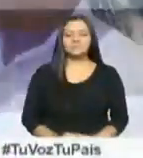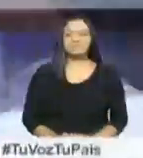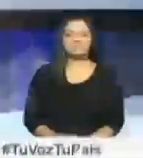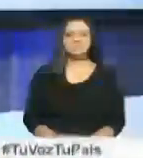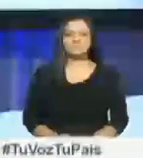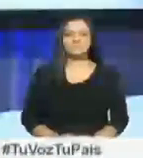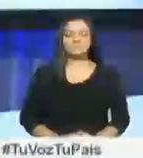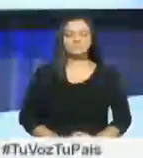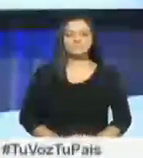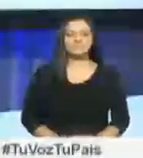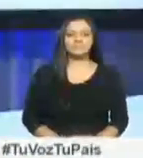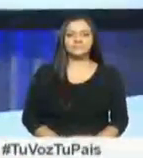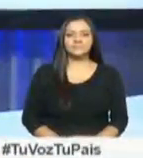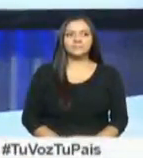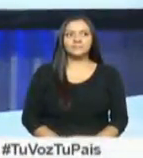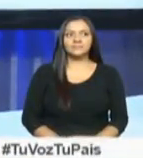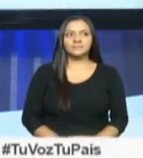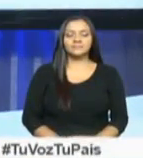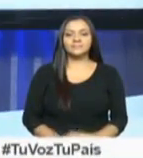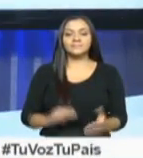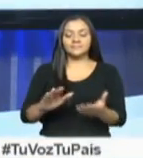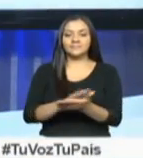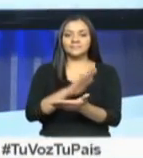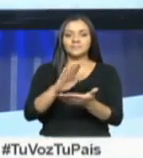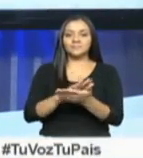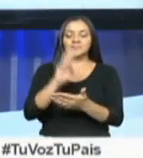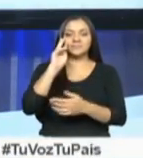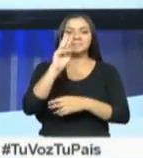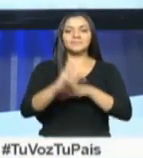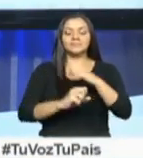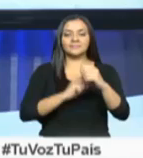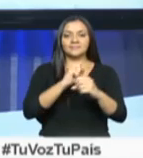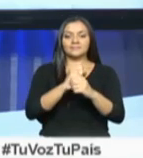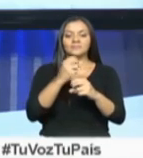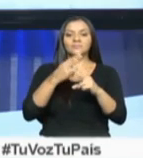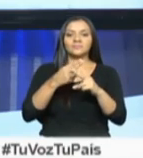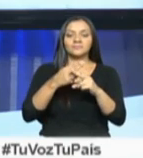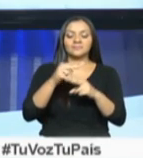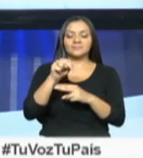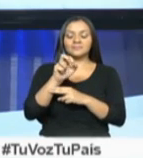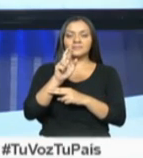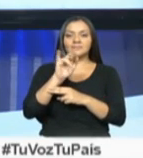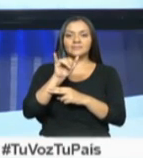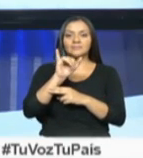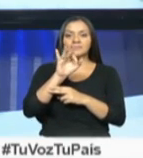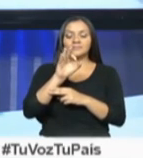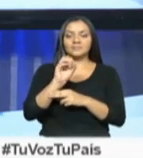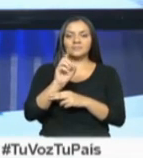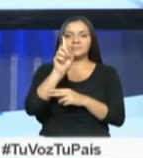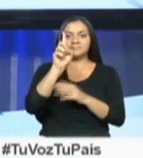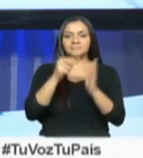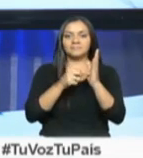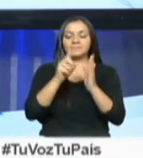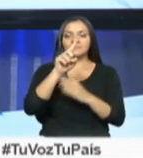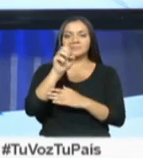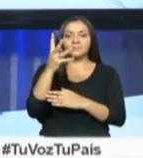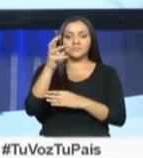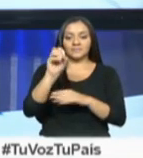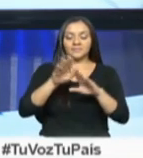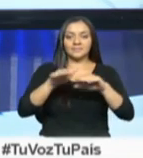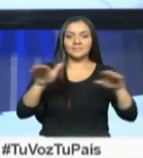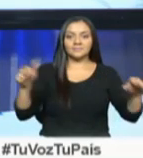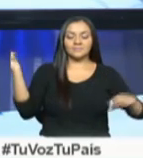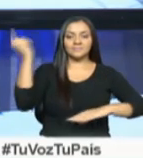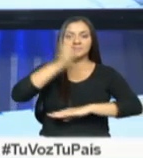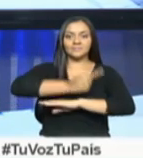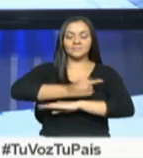Ciudadano. La Unidad Educativa del Milenio de Naranjito acogerá a 1,140 estudiantes por jornada. Esta